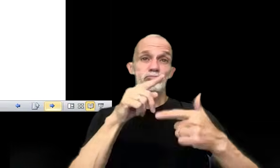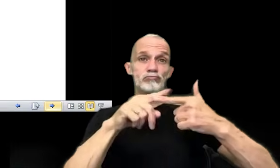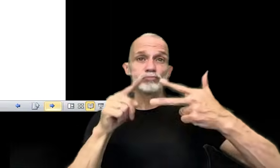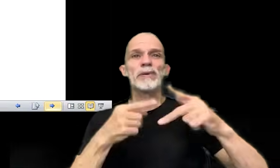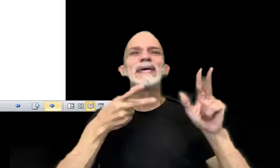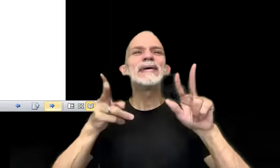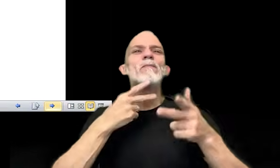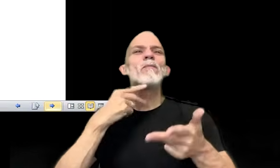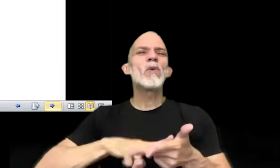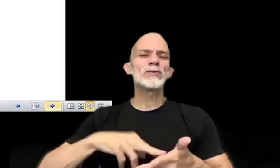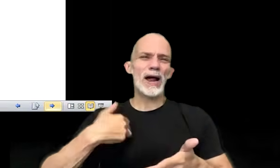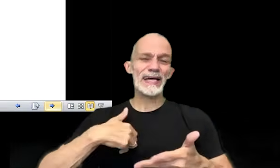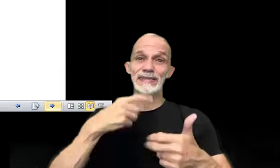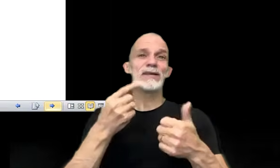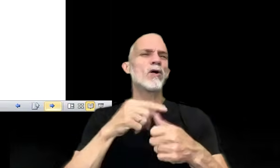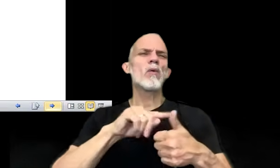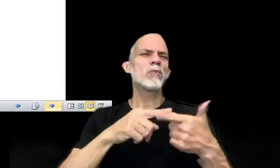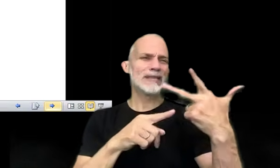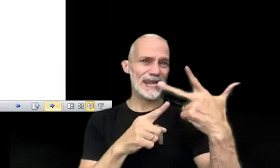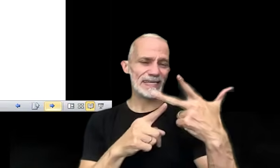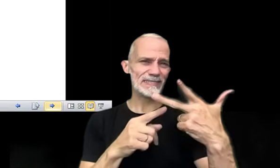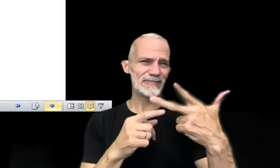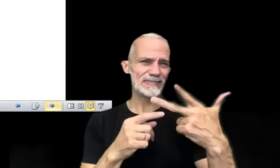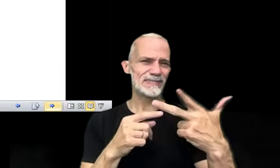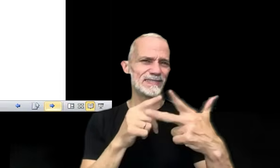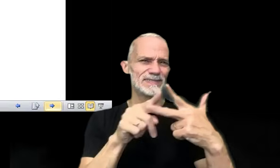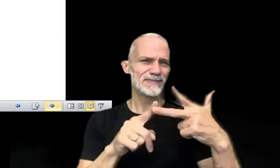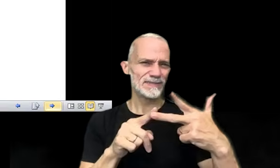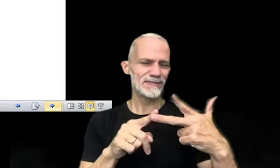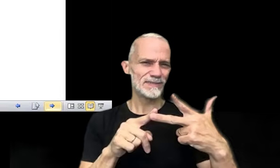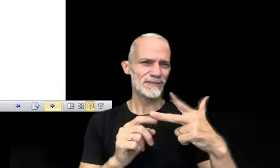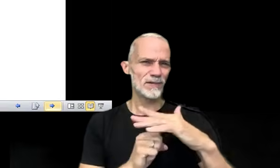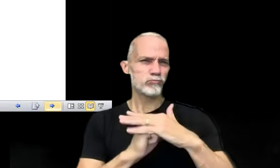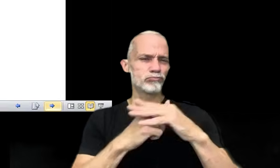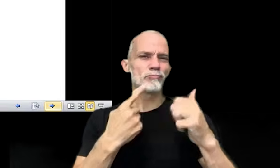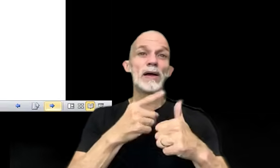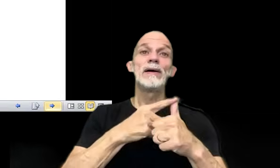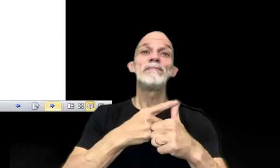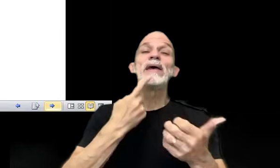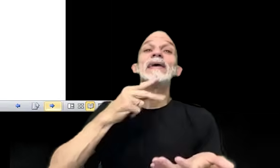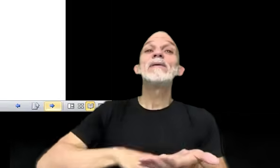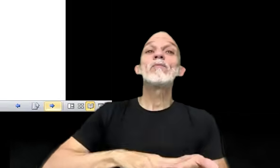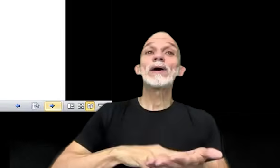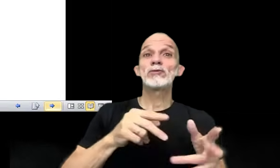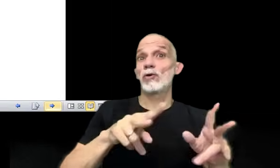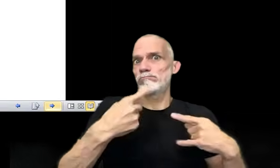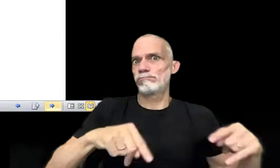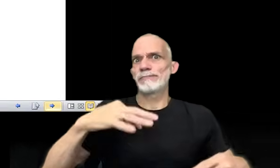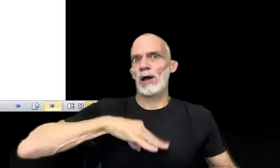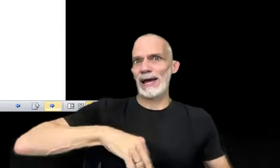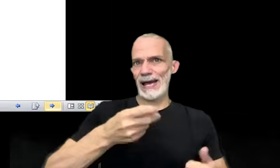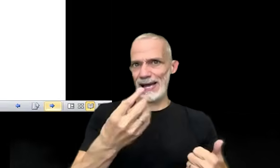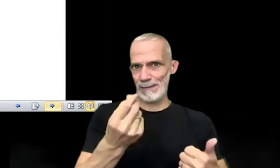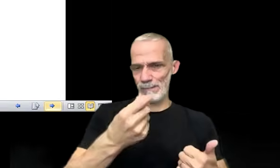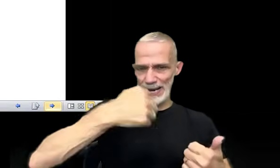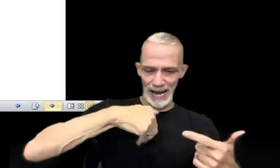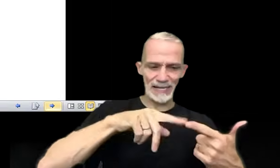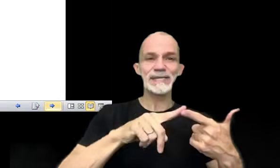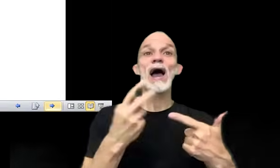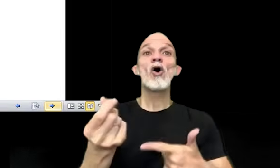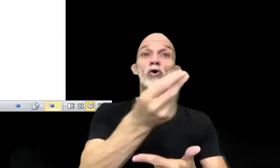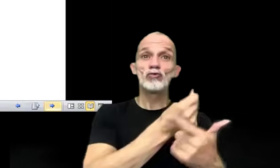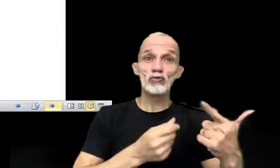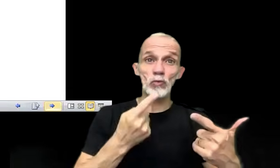del sistema tributario argentino. Recordemos que el sistema tributario argentino tiene tres pilares: imposición a la renta, imposición